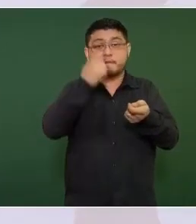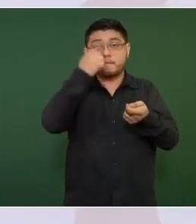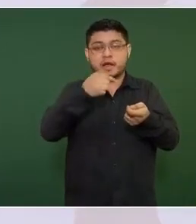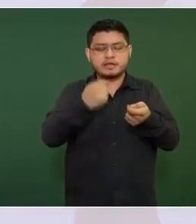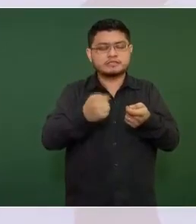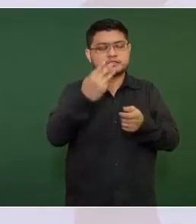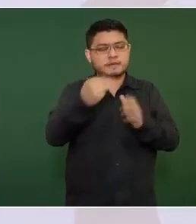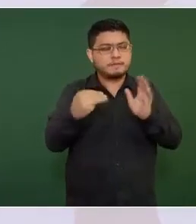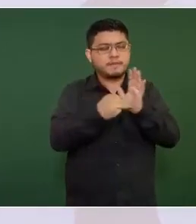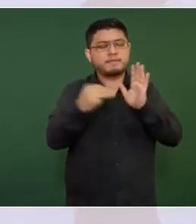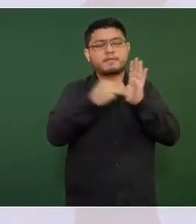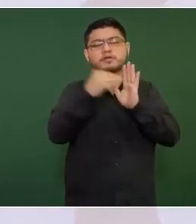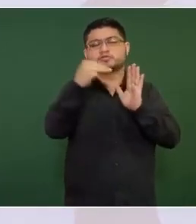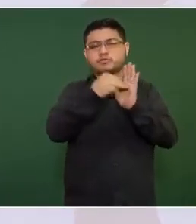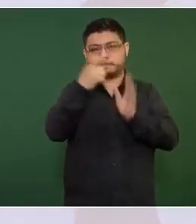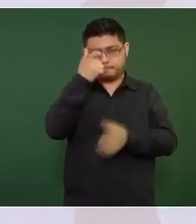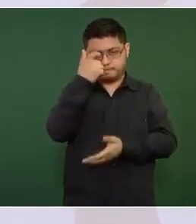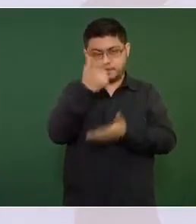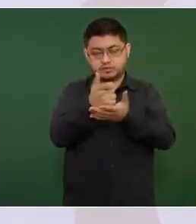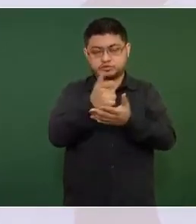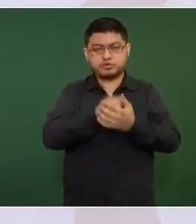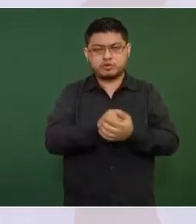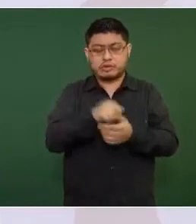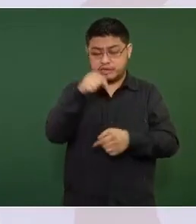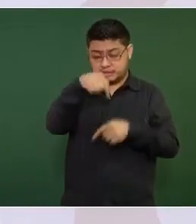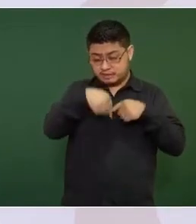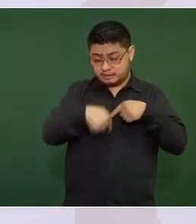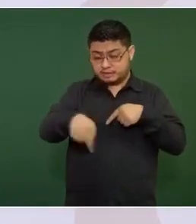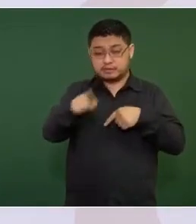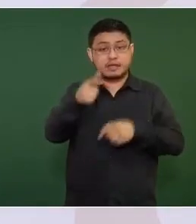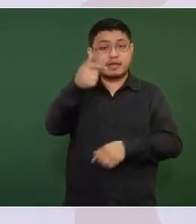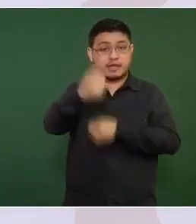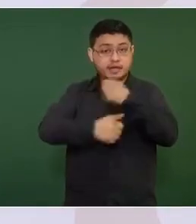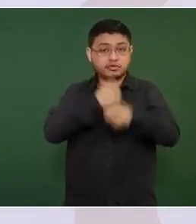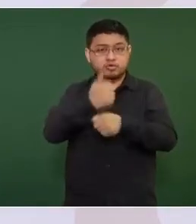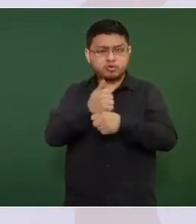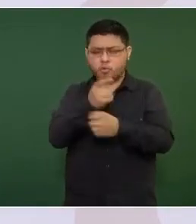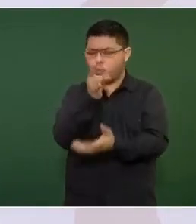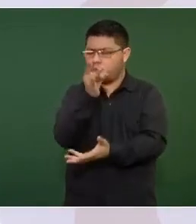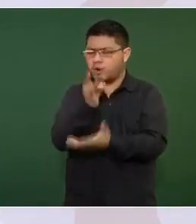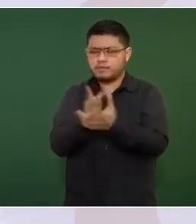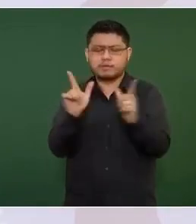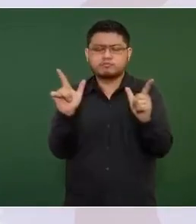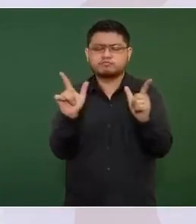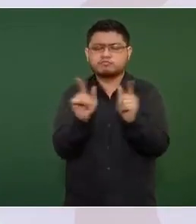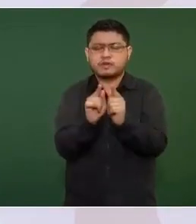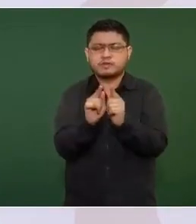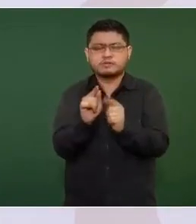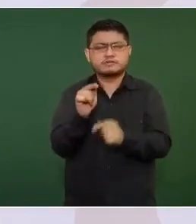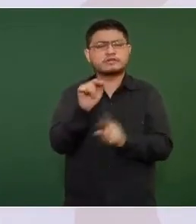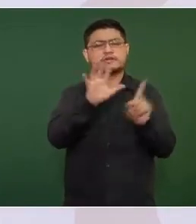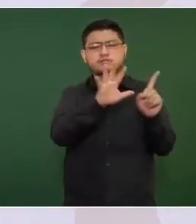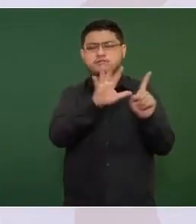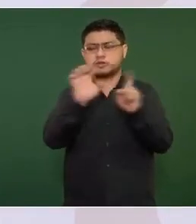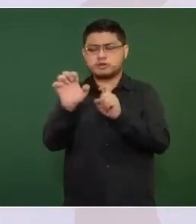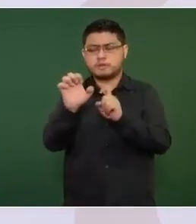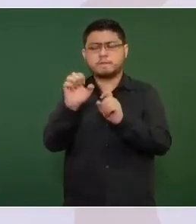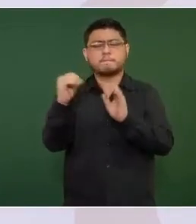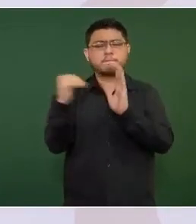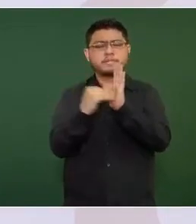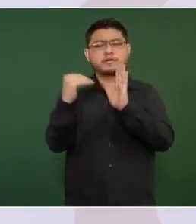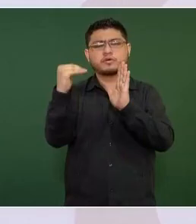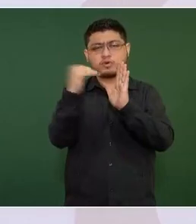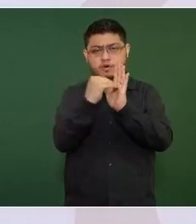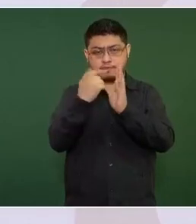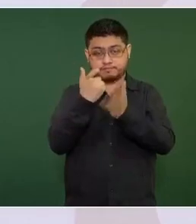3,600 millones de pesos. Este año ocuparemos solo 600 millones de pesos,